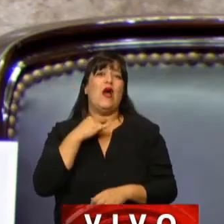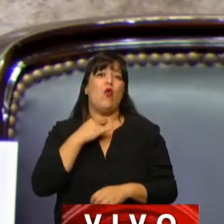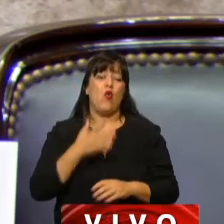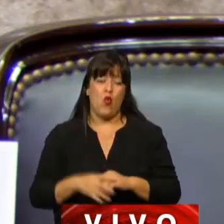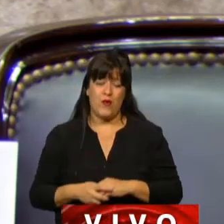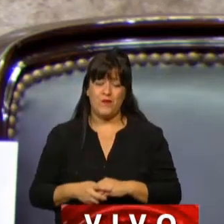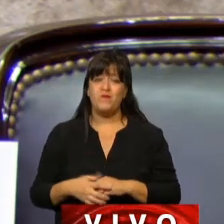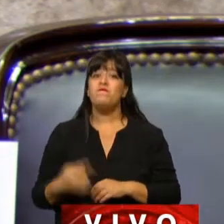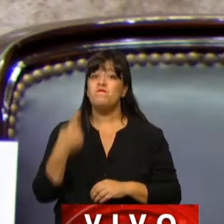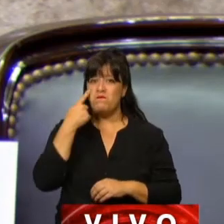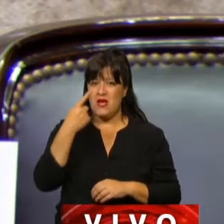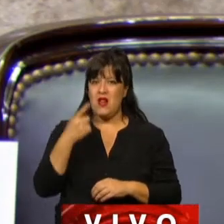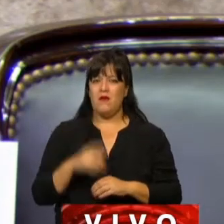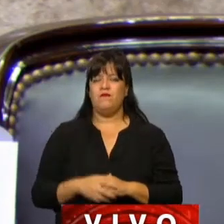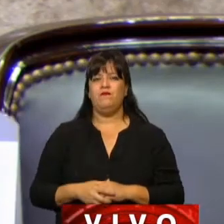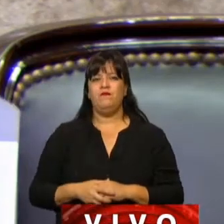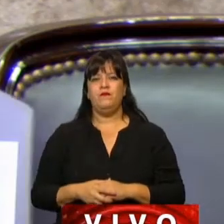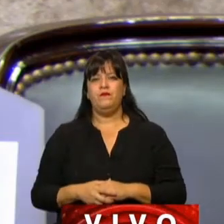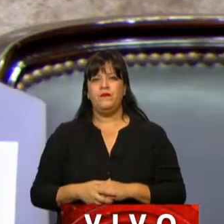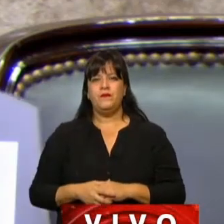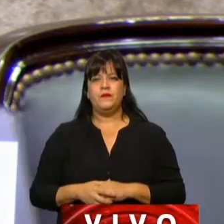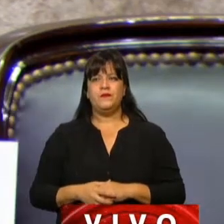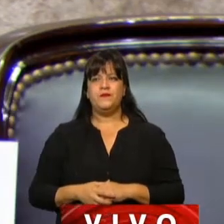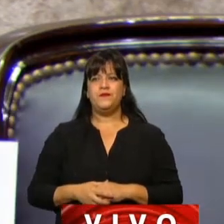Mire, señor presidente,